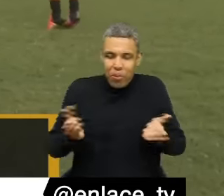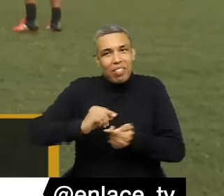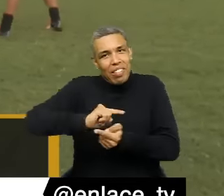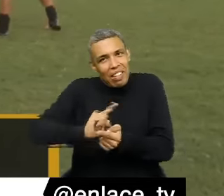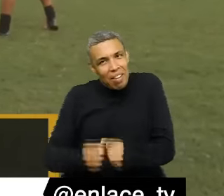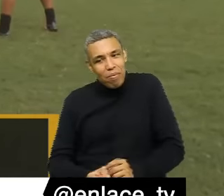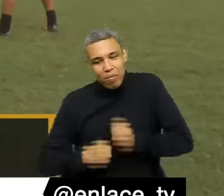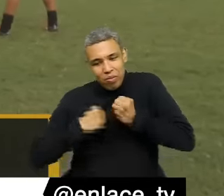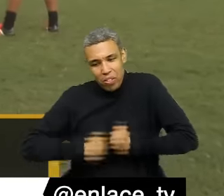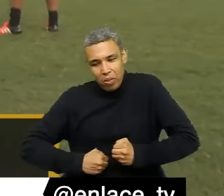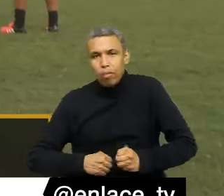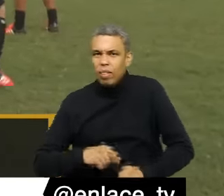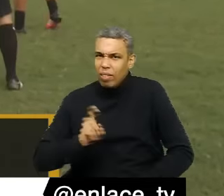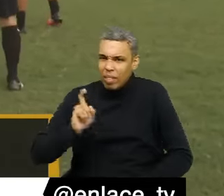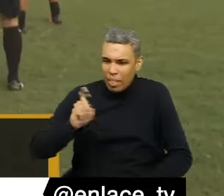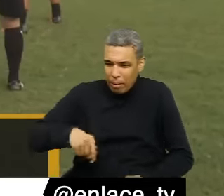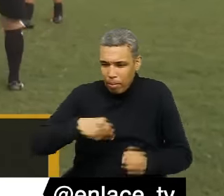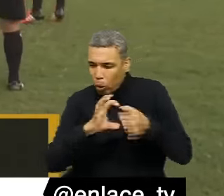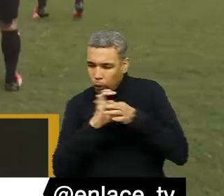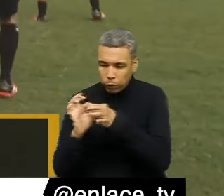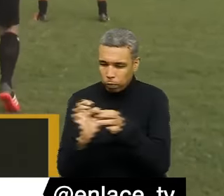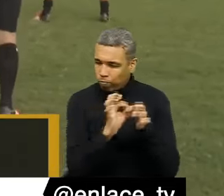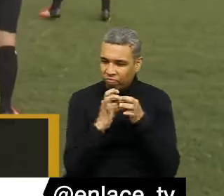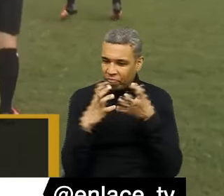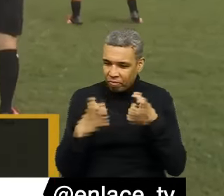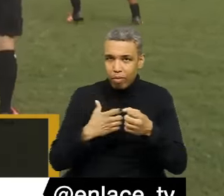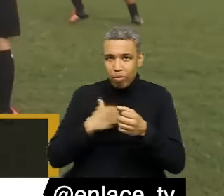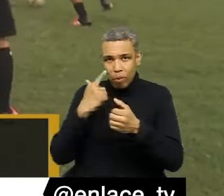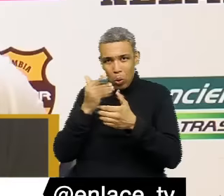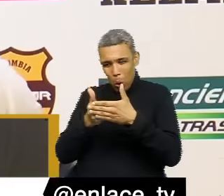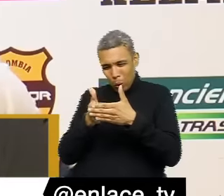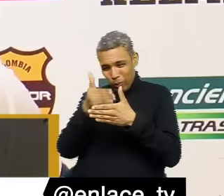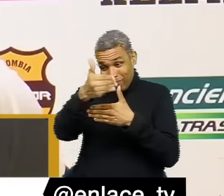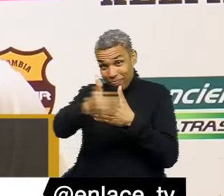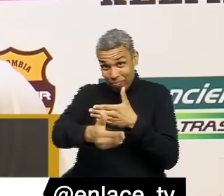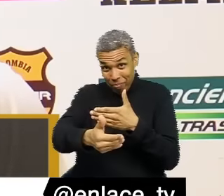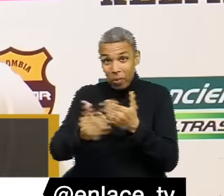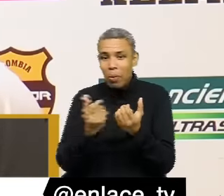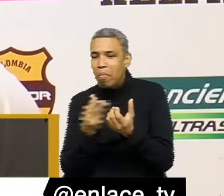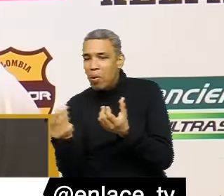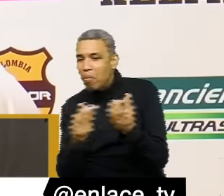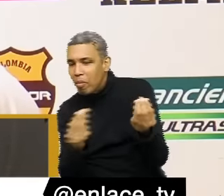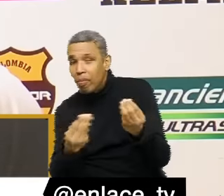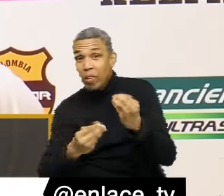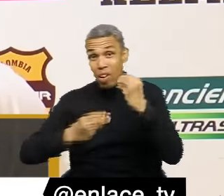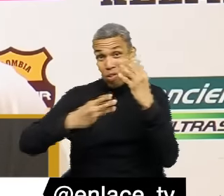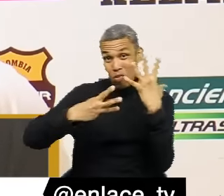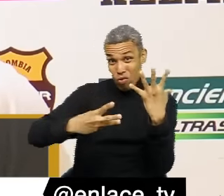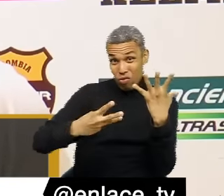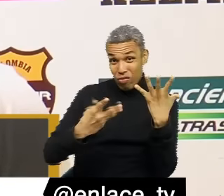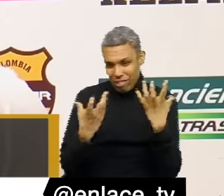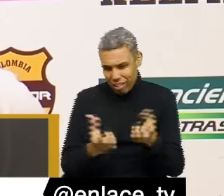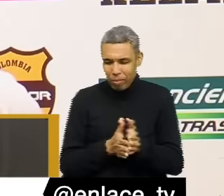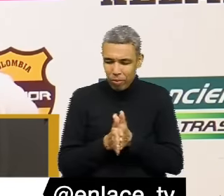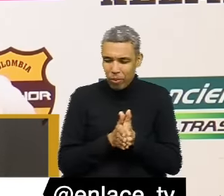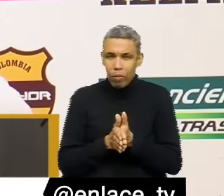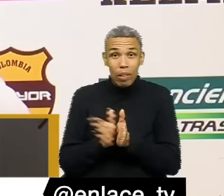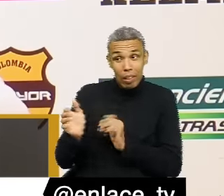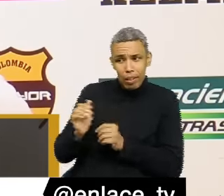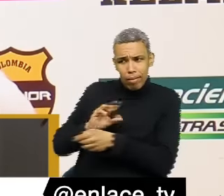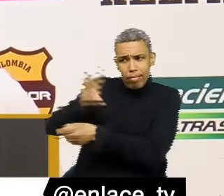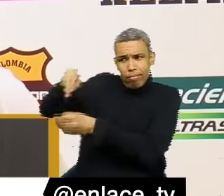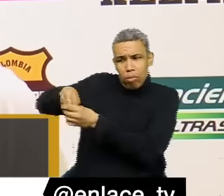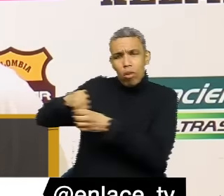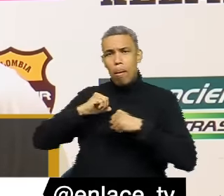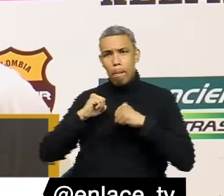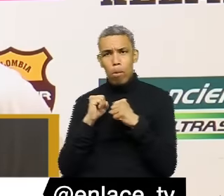y siempre motivados, ¿no? Queriendo estar en las finales. Va a ser un partido difícil, aguerrido. Pero pienso